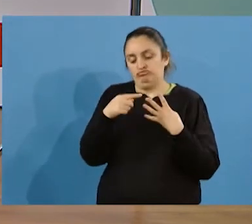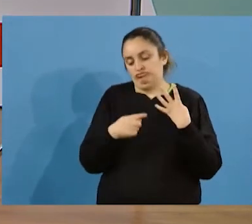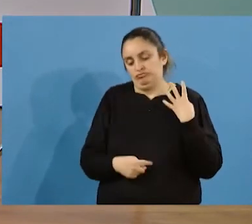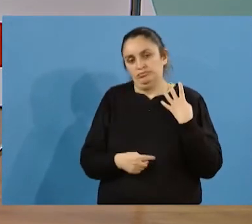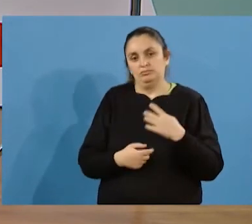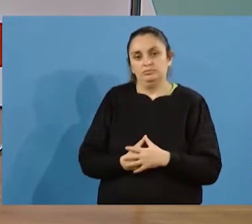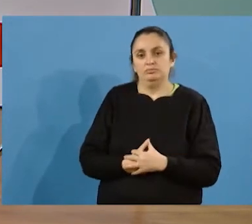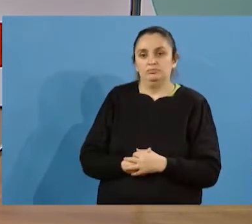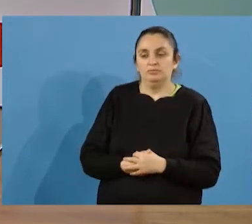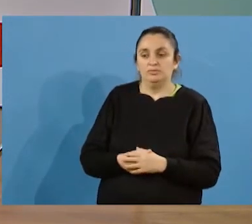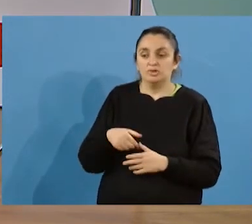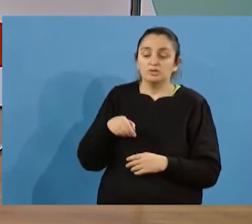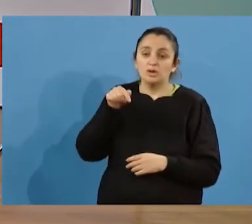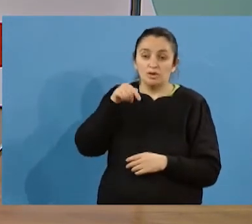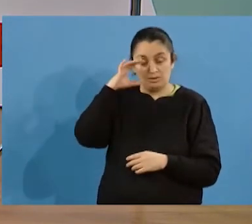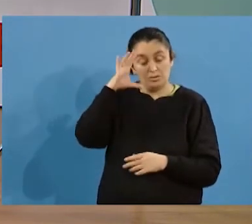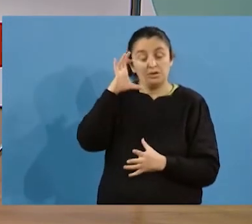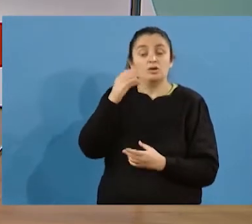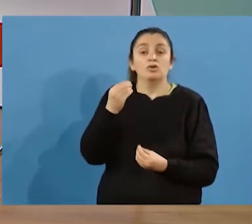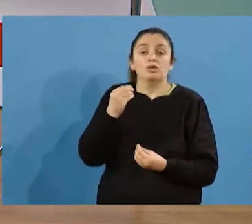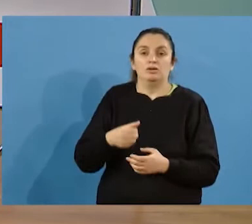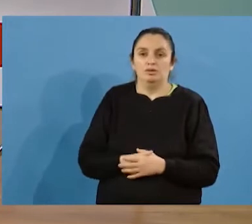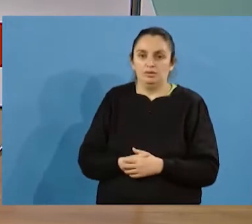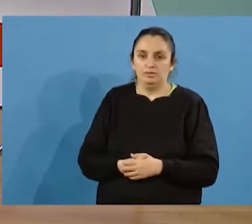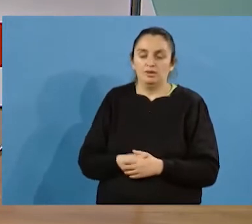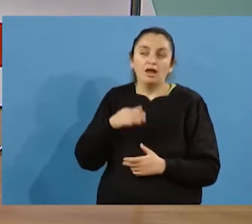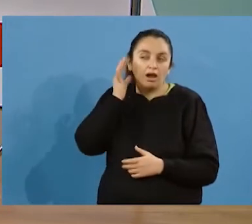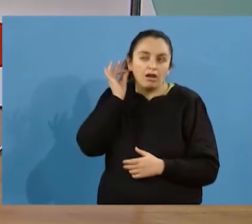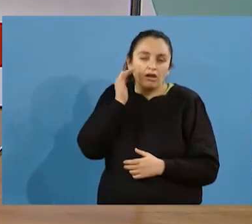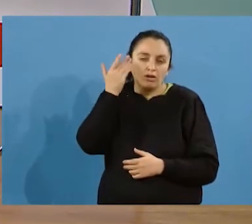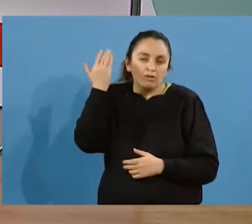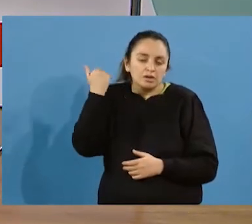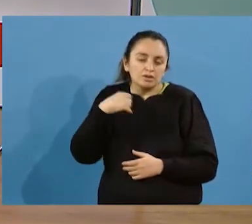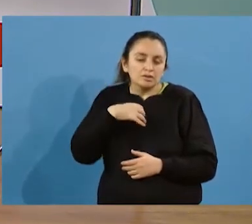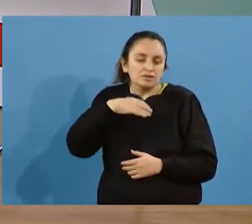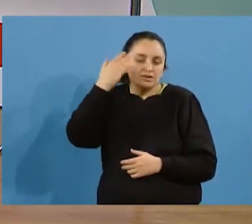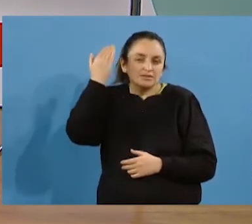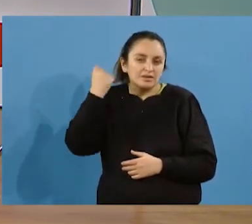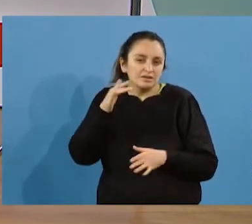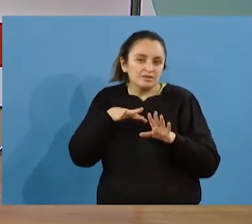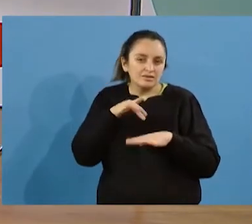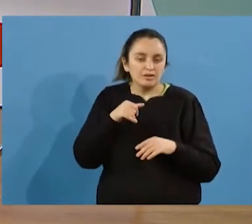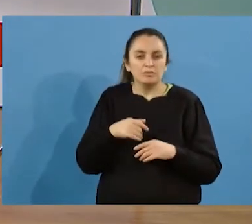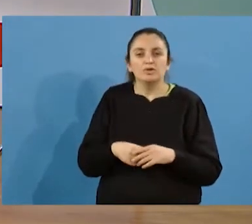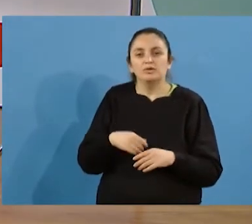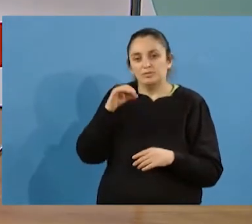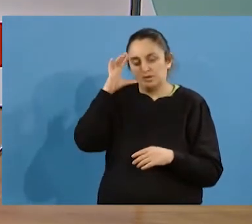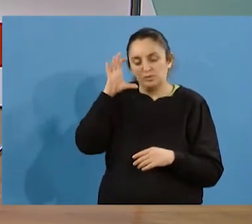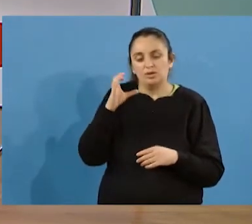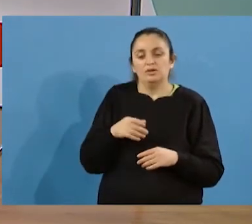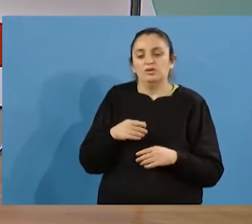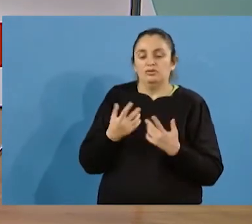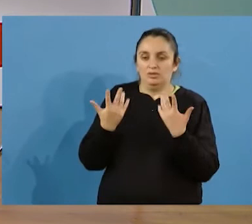y vamos a ver que nos acordamos también de todo esto algo hicimos en alguna clase hicimos combinamos operaciones